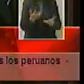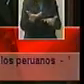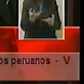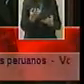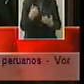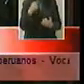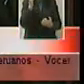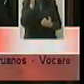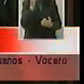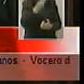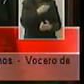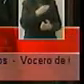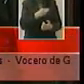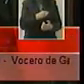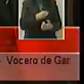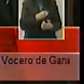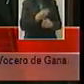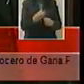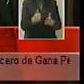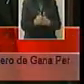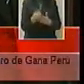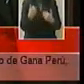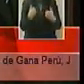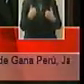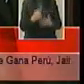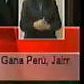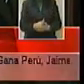lo que queremos escuchar en la ministra. Así que la interpelación sí va a proceder.